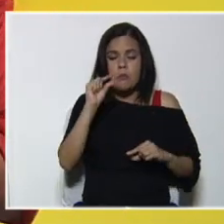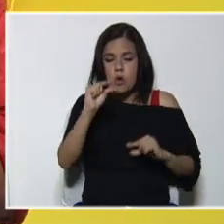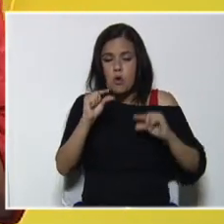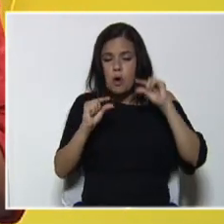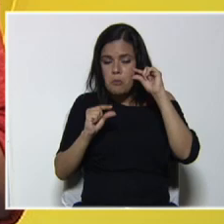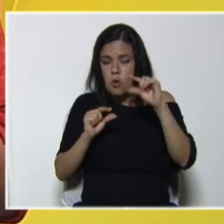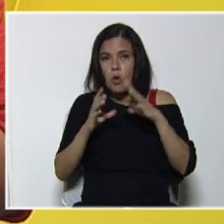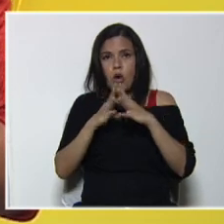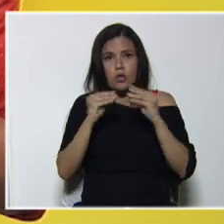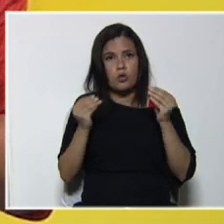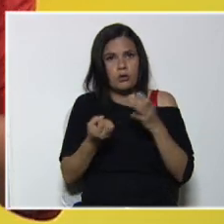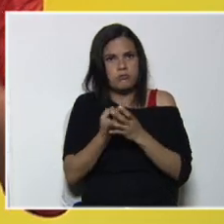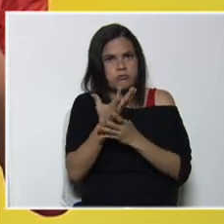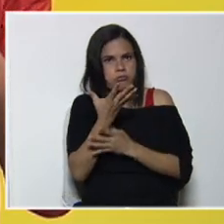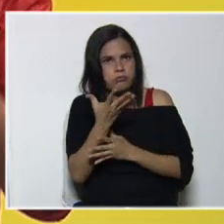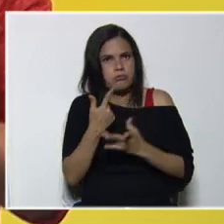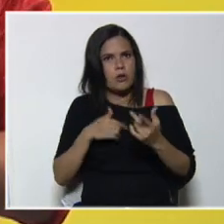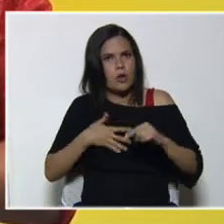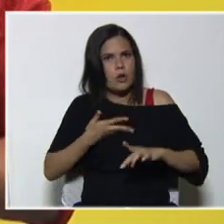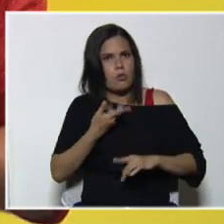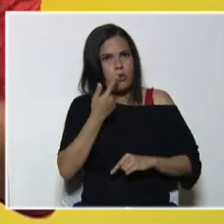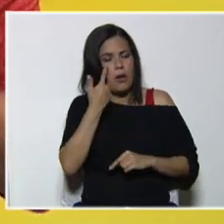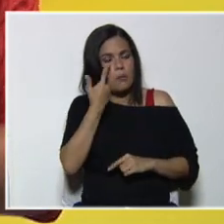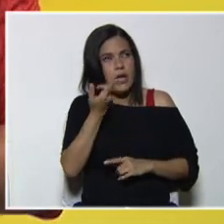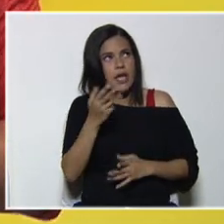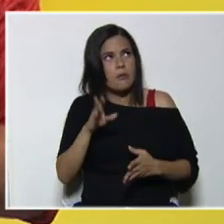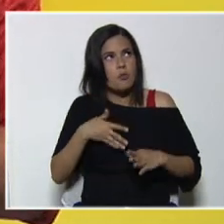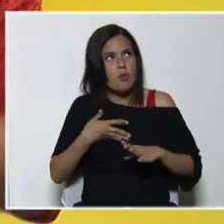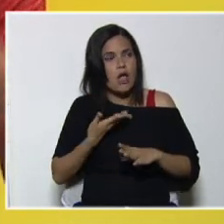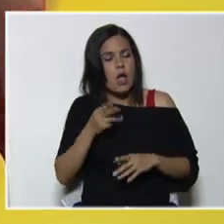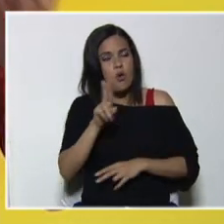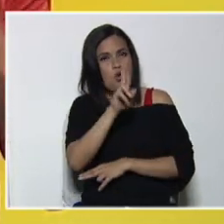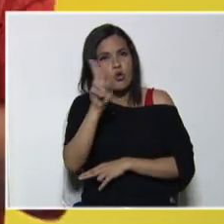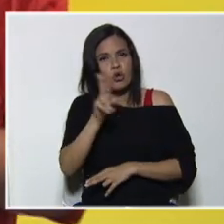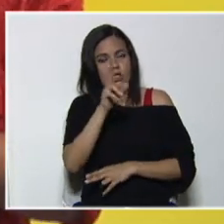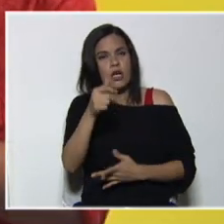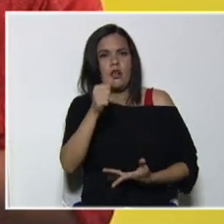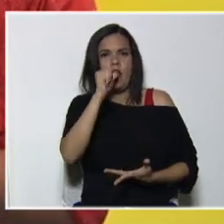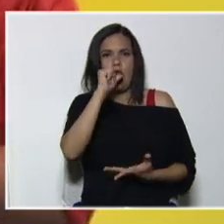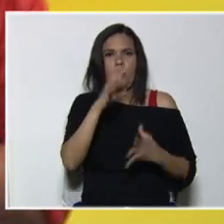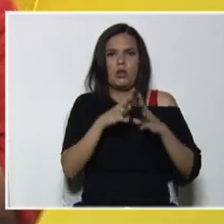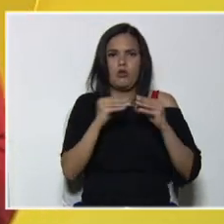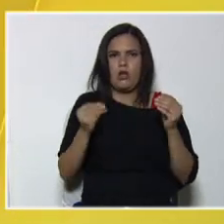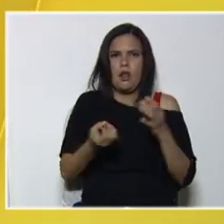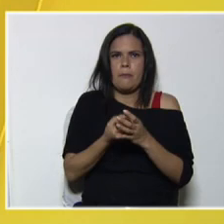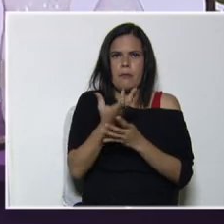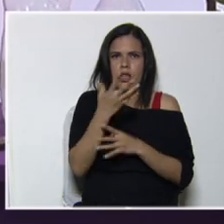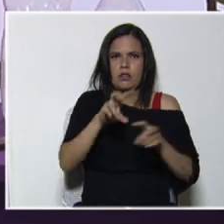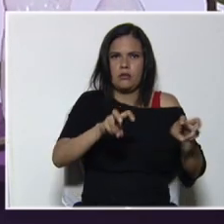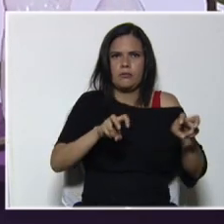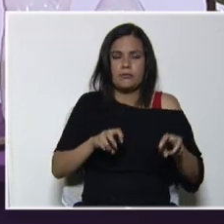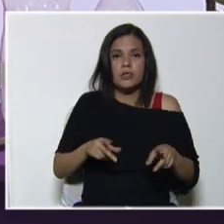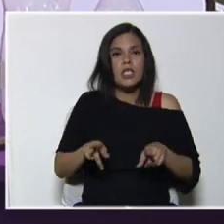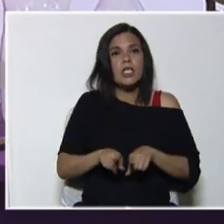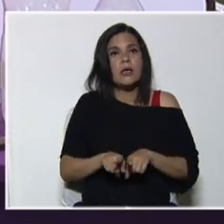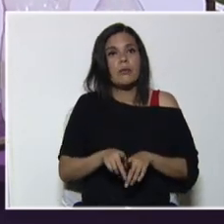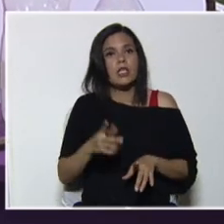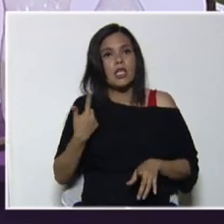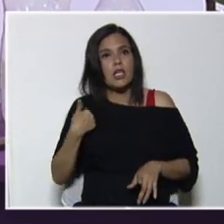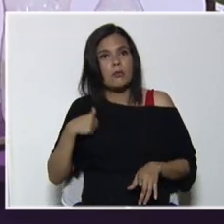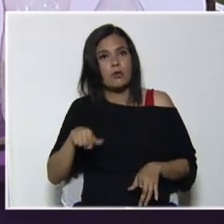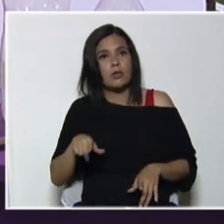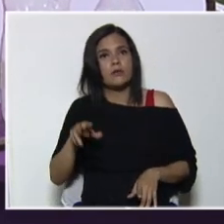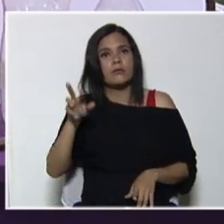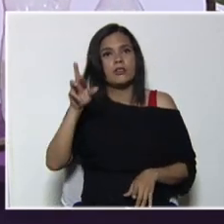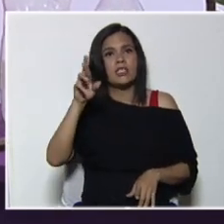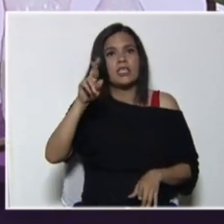puedan ser, para que pueda utilizar este vital líquido y puedan subsistir. También tenemos lo que es el método de